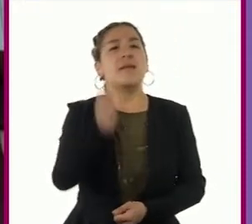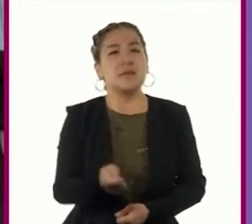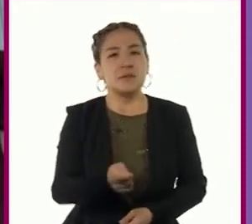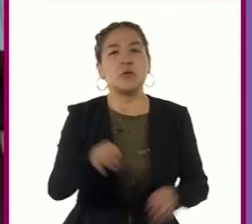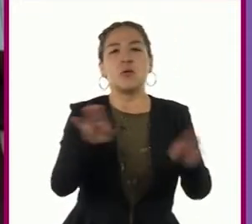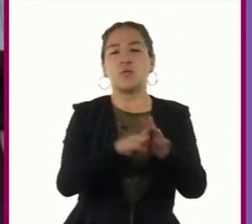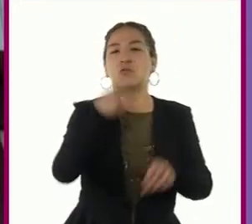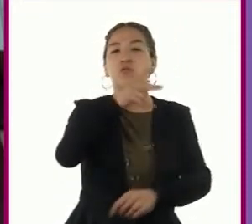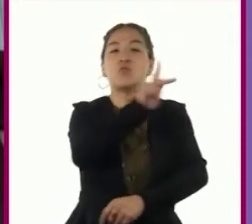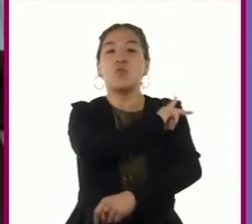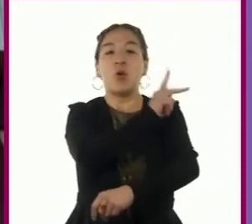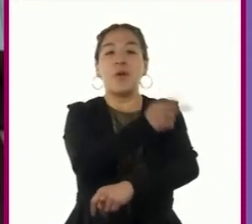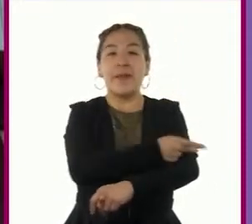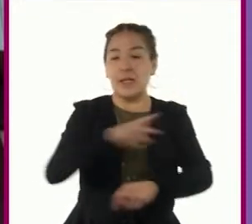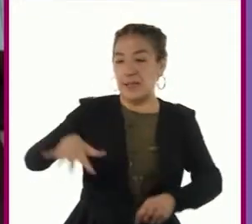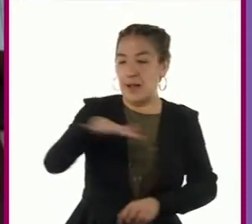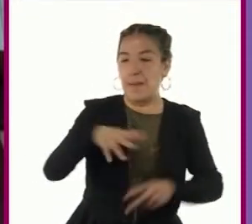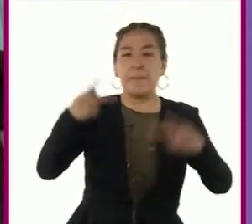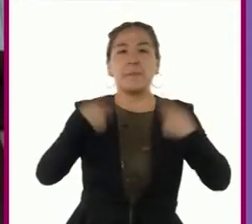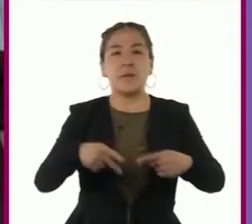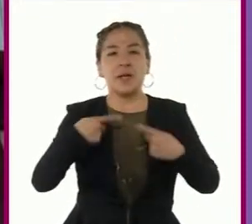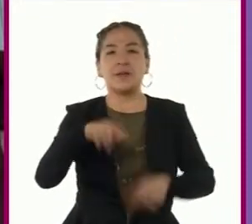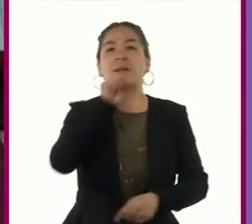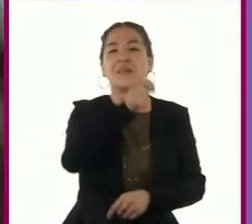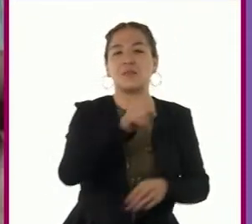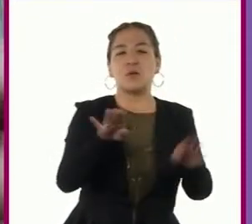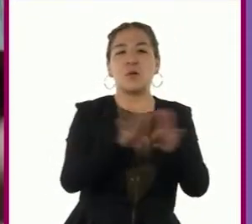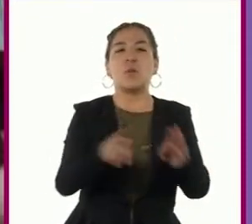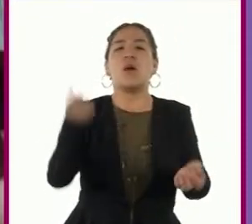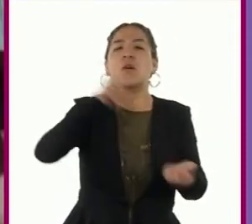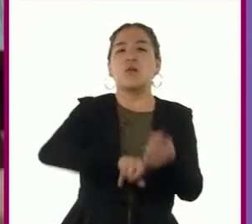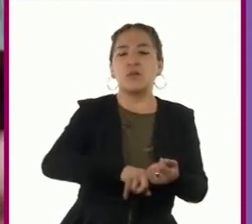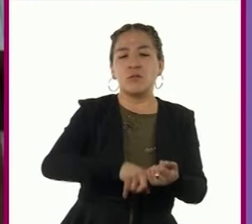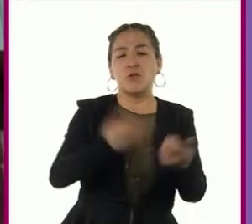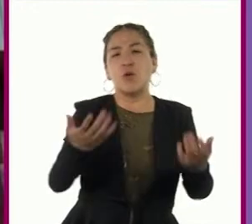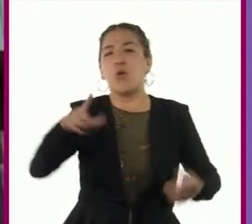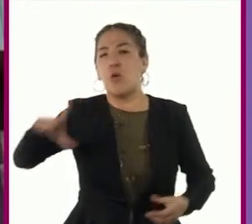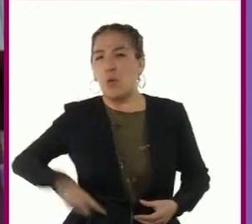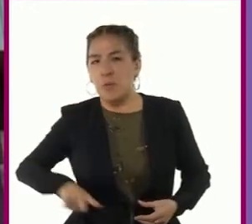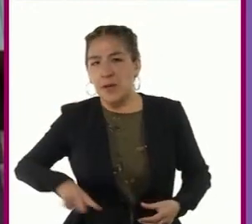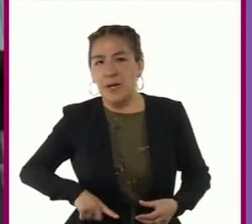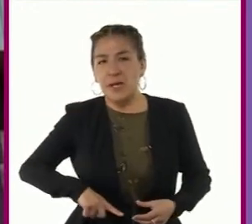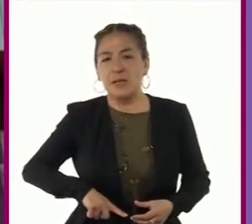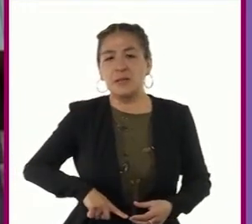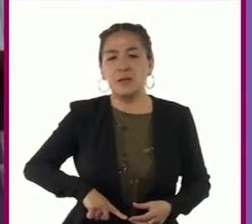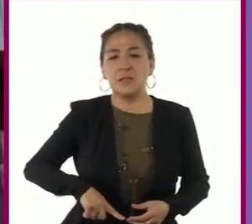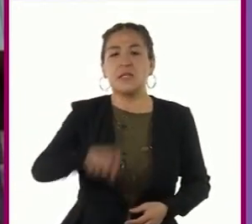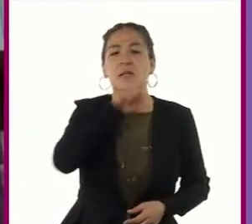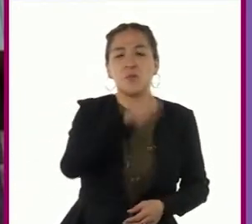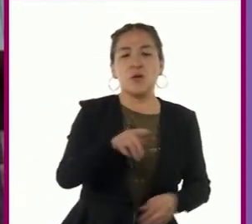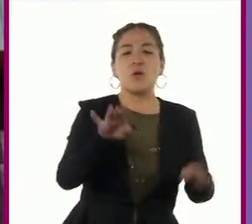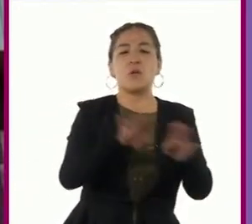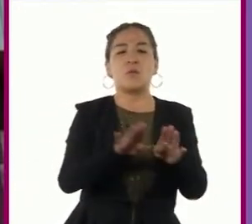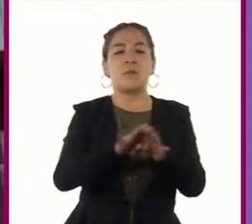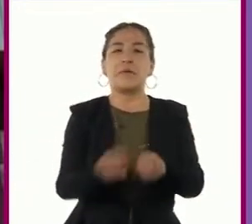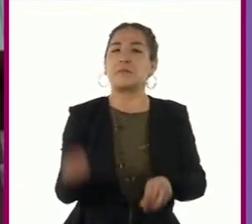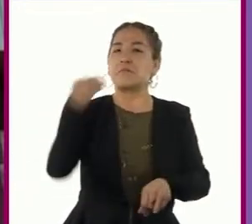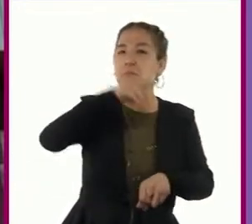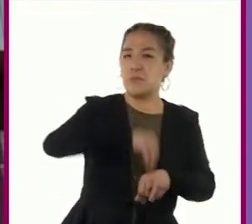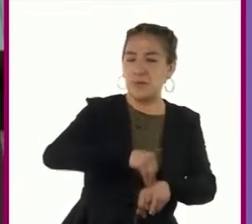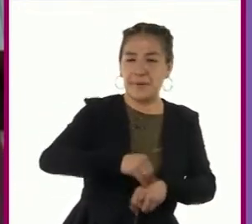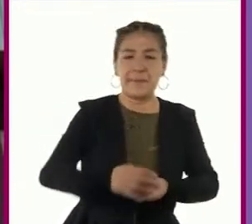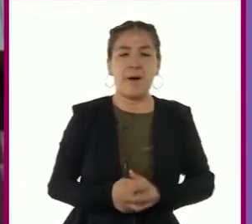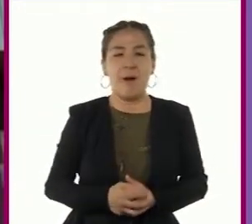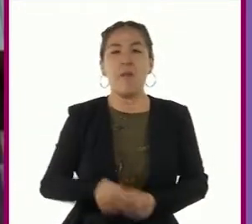poder público en los poderes de la Unión, ya sea como gobierno o ya sea como oposición.